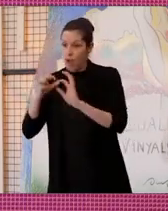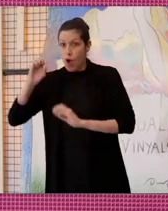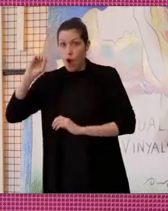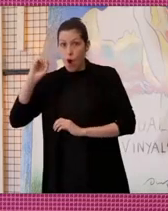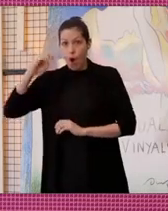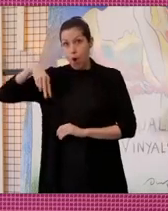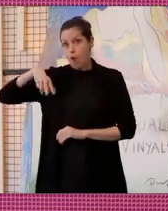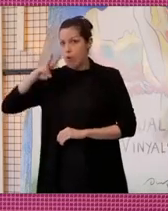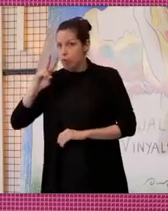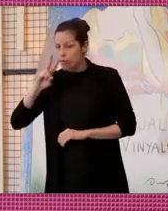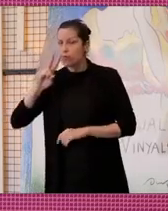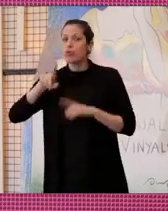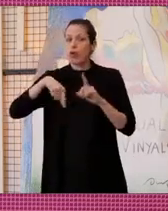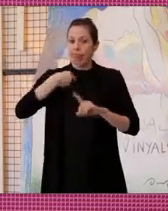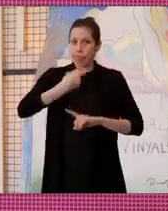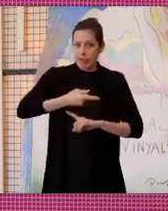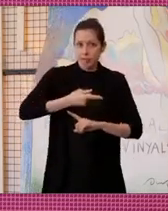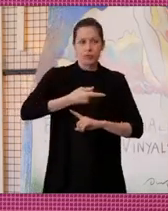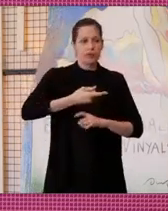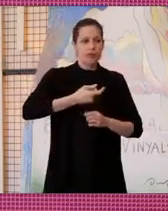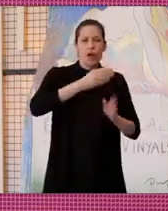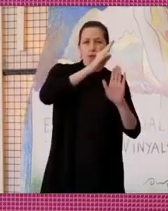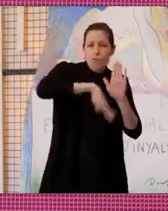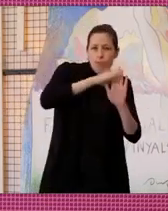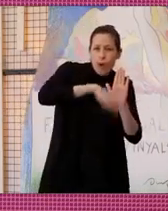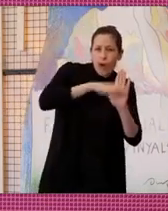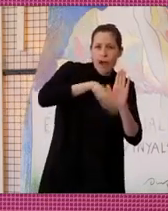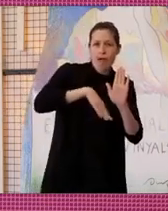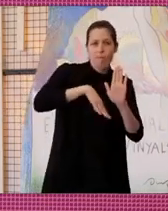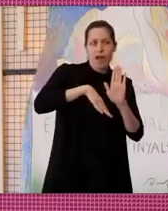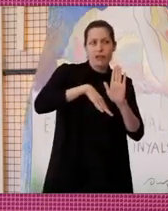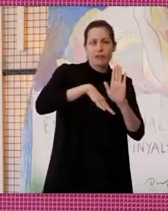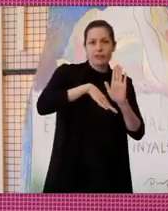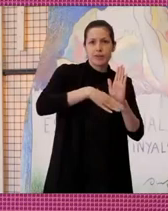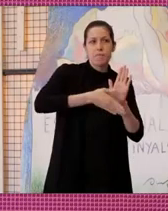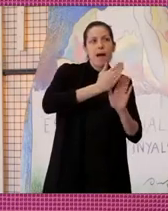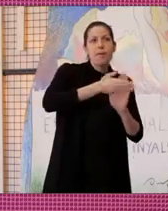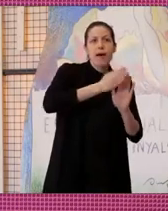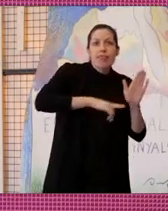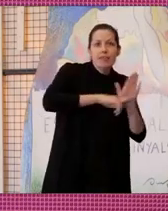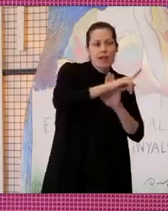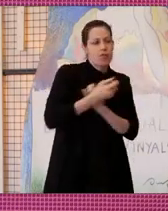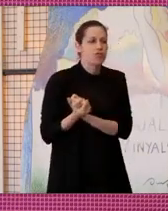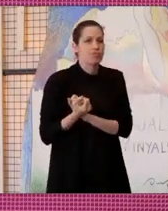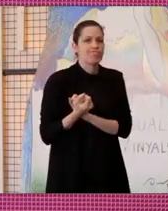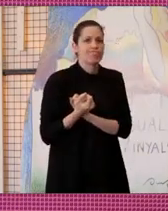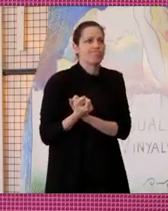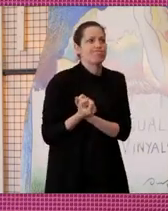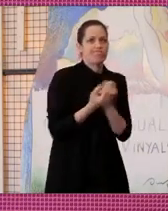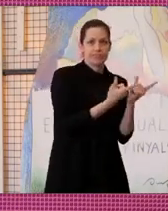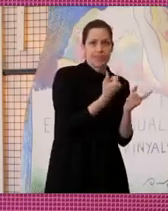nuestros programas solo eran en los países en de desarrollo Total que